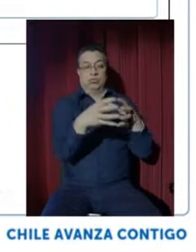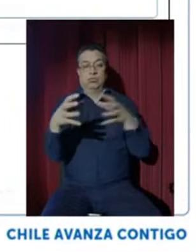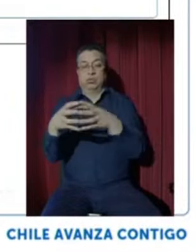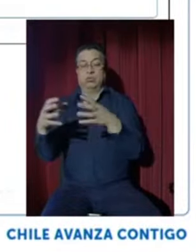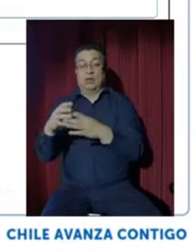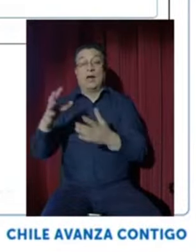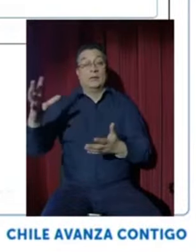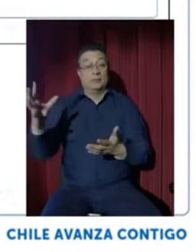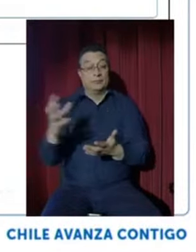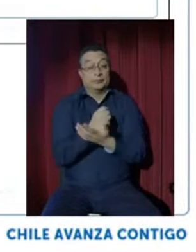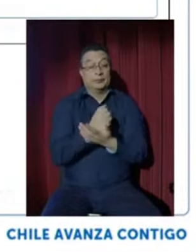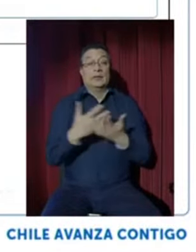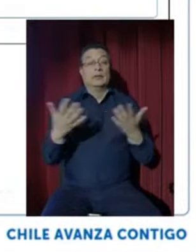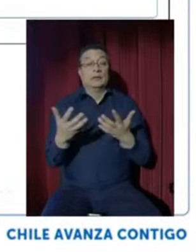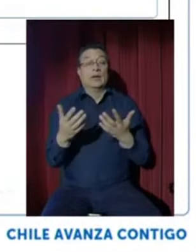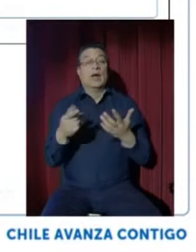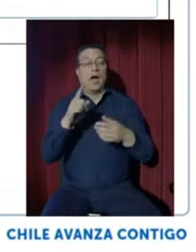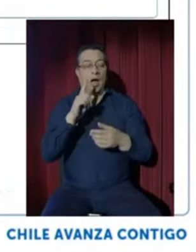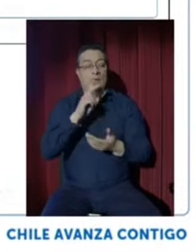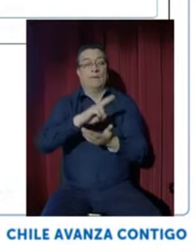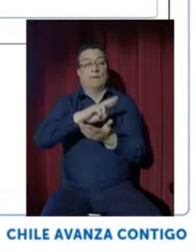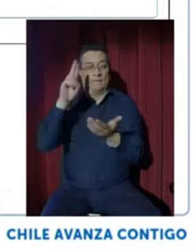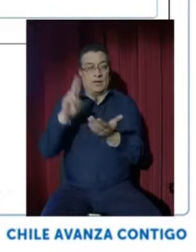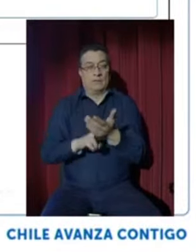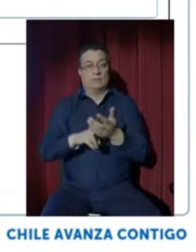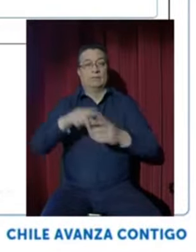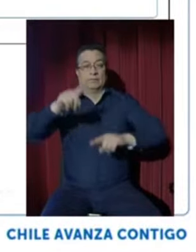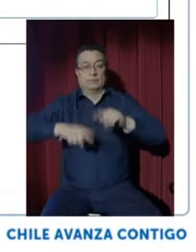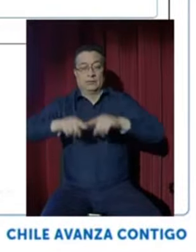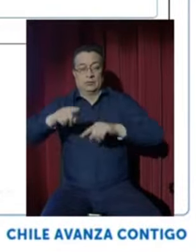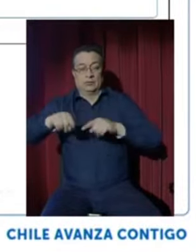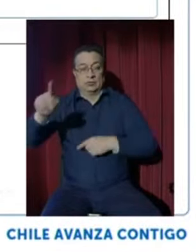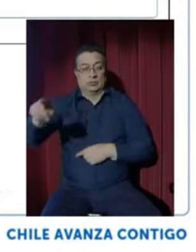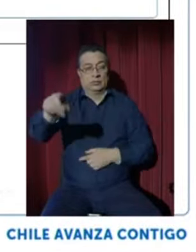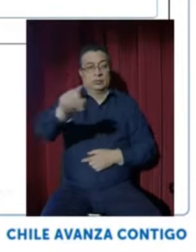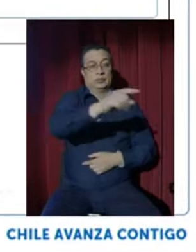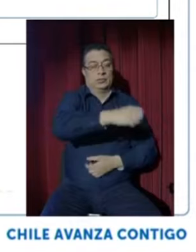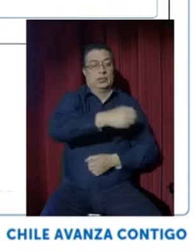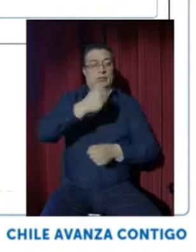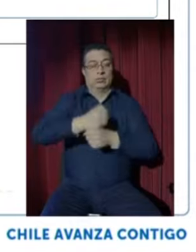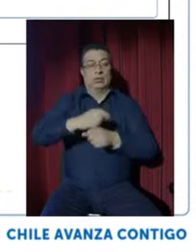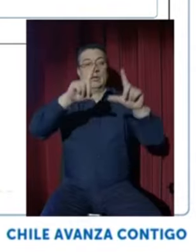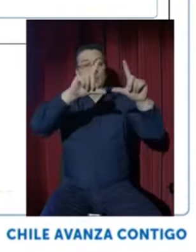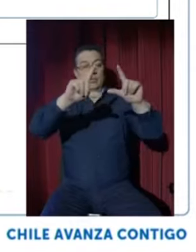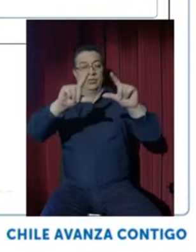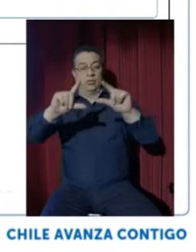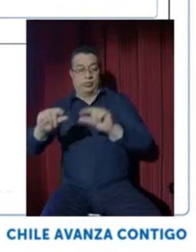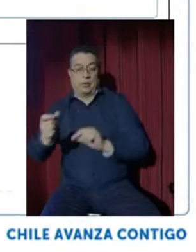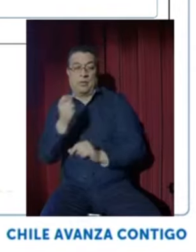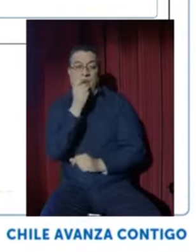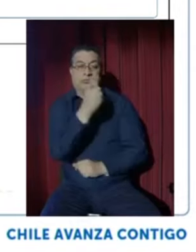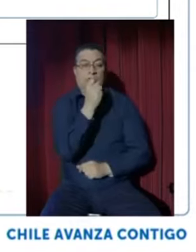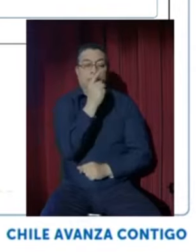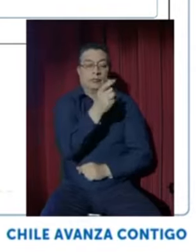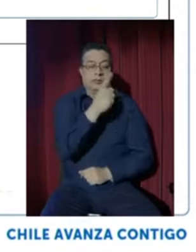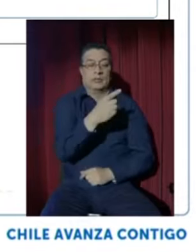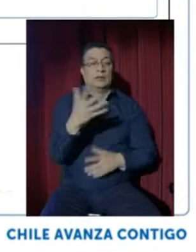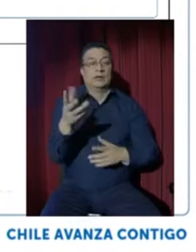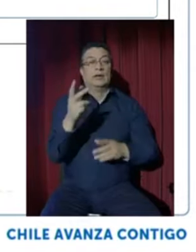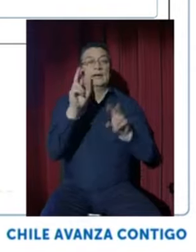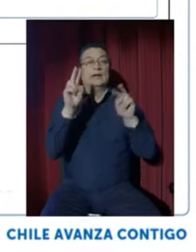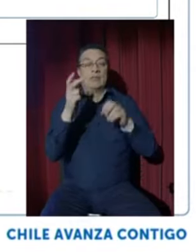logrado que exista una efectividad en el territorio y ha bajado bastante las las demandas o las denuncias sobre